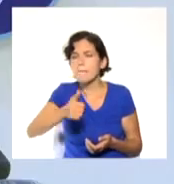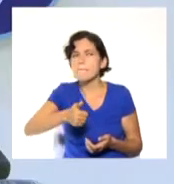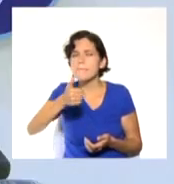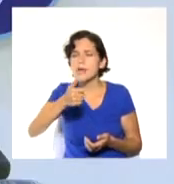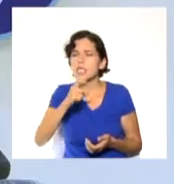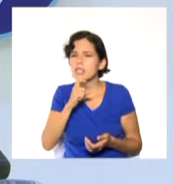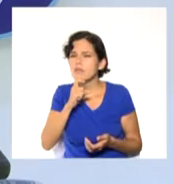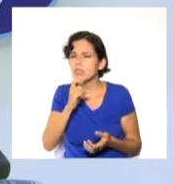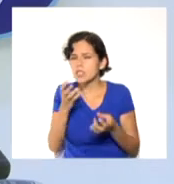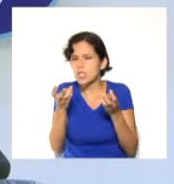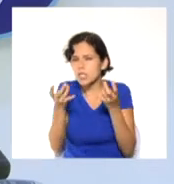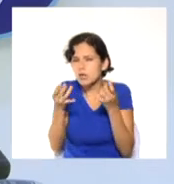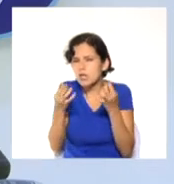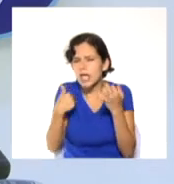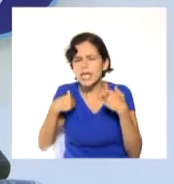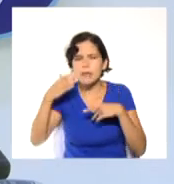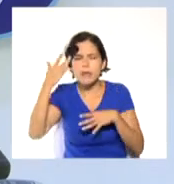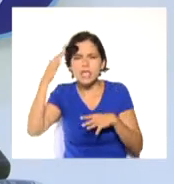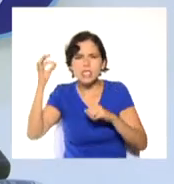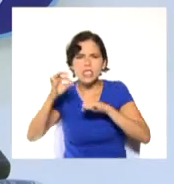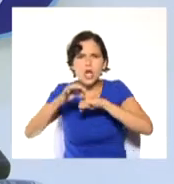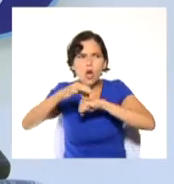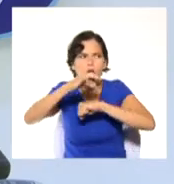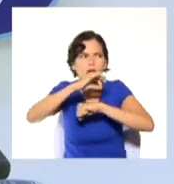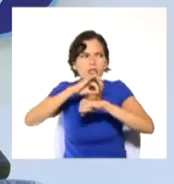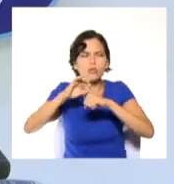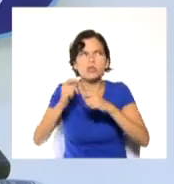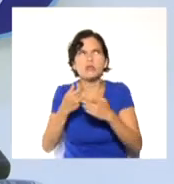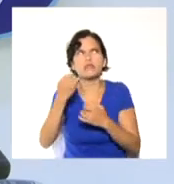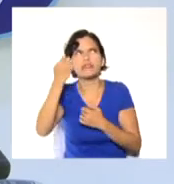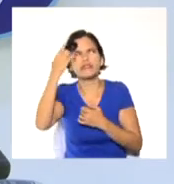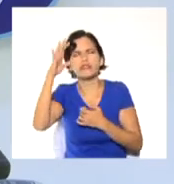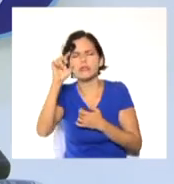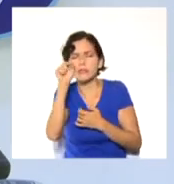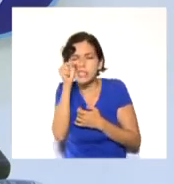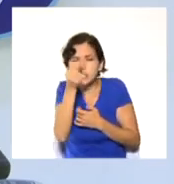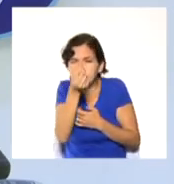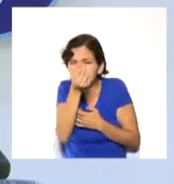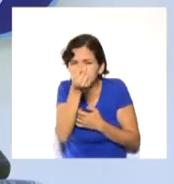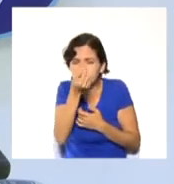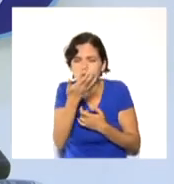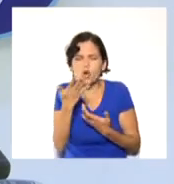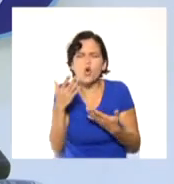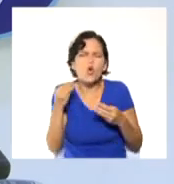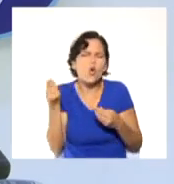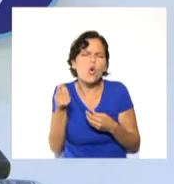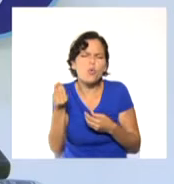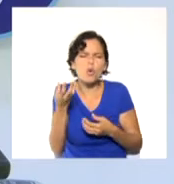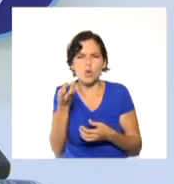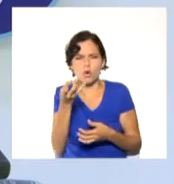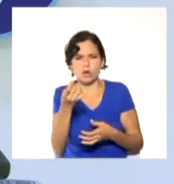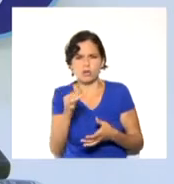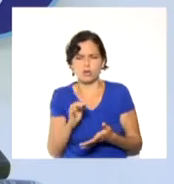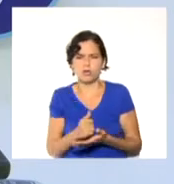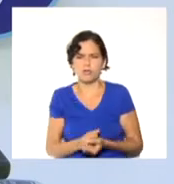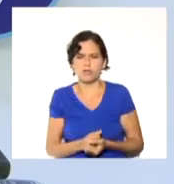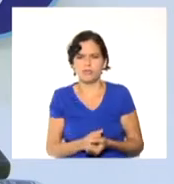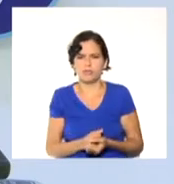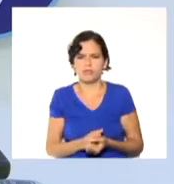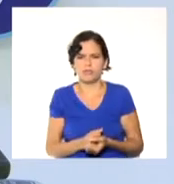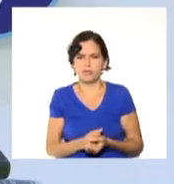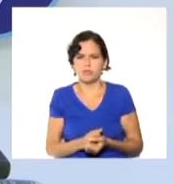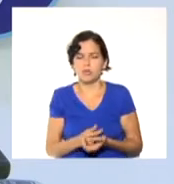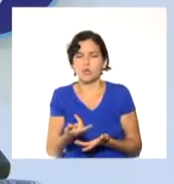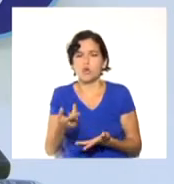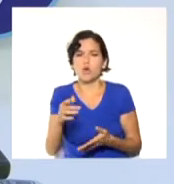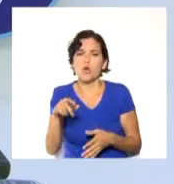contar. Imagínense los átomos que son infinitamente pequeños. ¿Cómo los voy a contar? Un señor llamado Amadeo